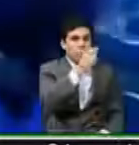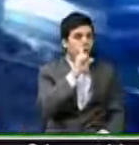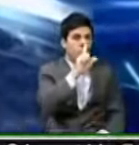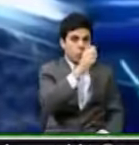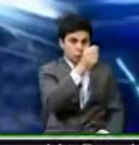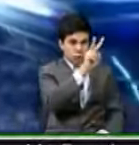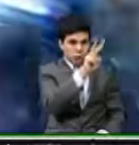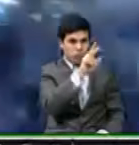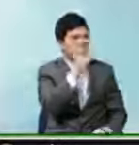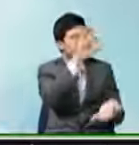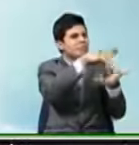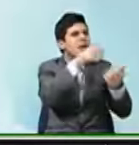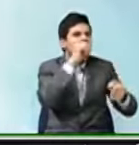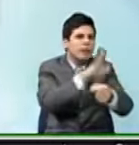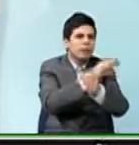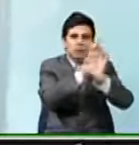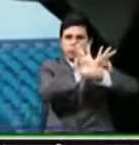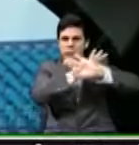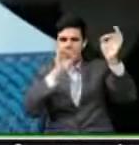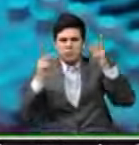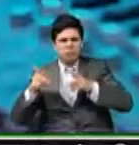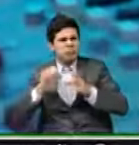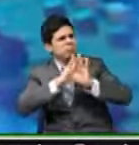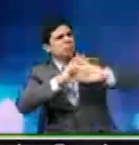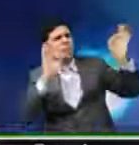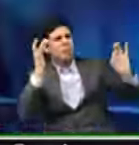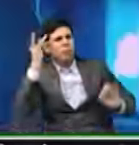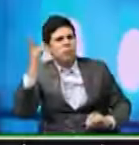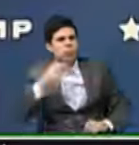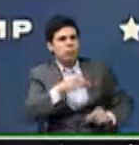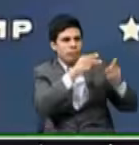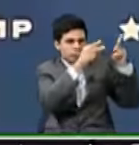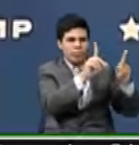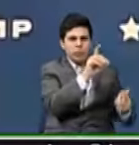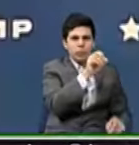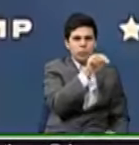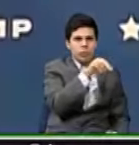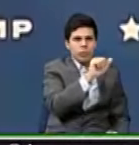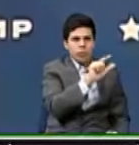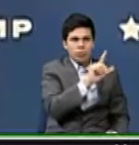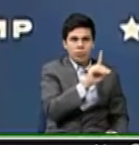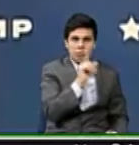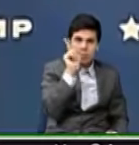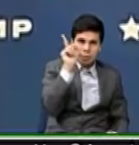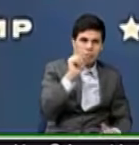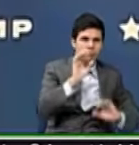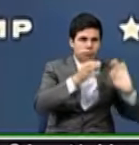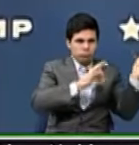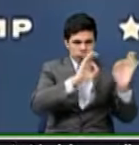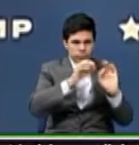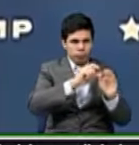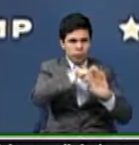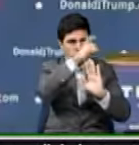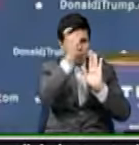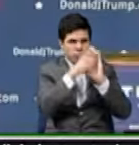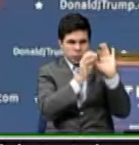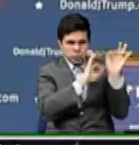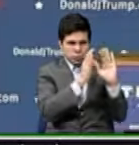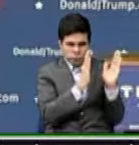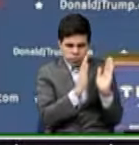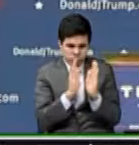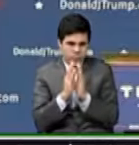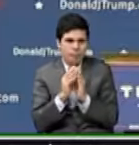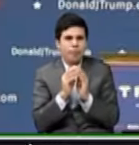de la cancelación por parte del colombiano se debe a los comentarios de Donald Trump, dueño de la organización de Miss Universo, junto